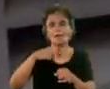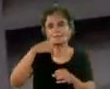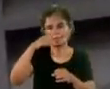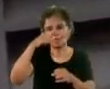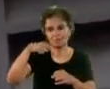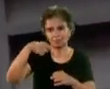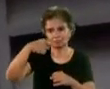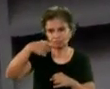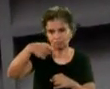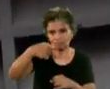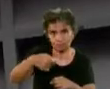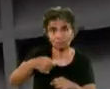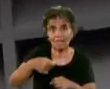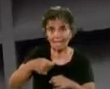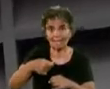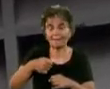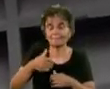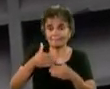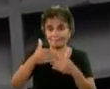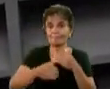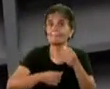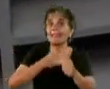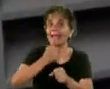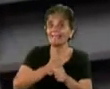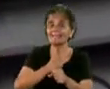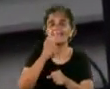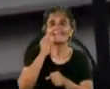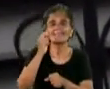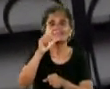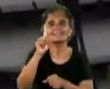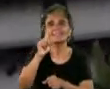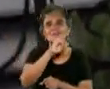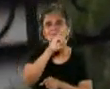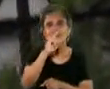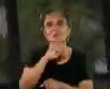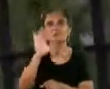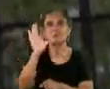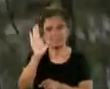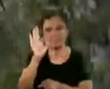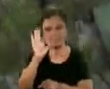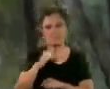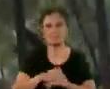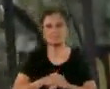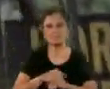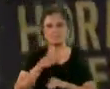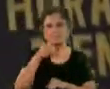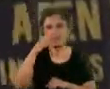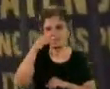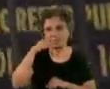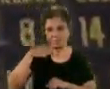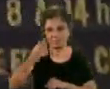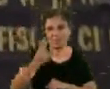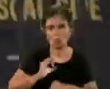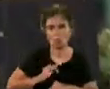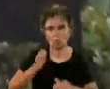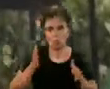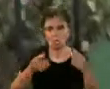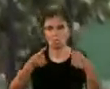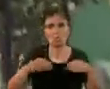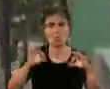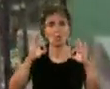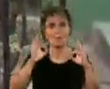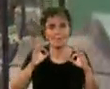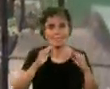impuestos provinciales. Ahora la fecha límite es el 31 de marzo para el abono anual de contado del inmobiliario urbano y